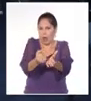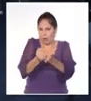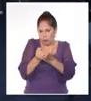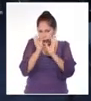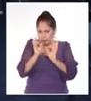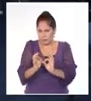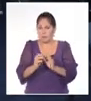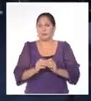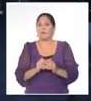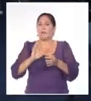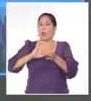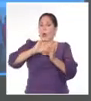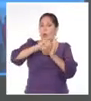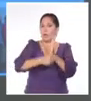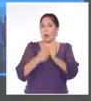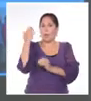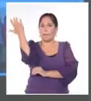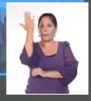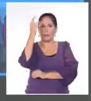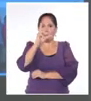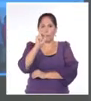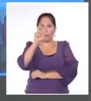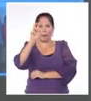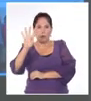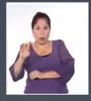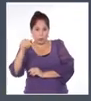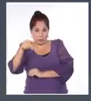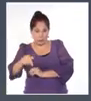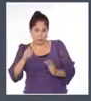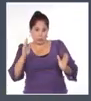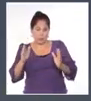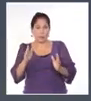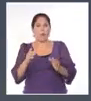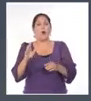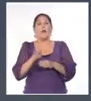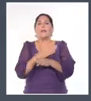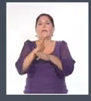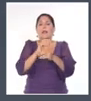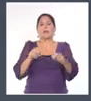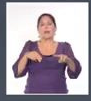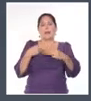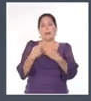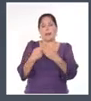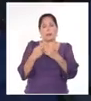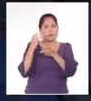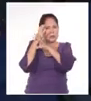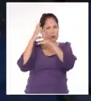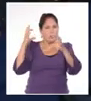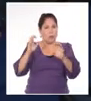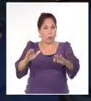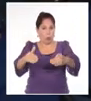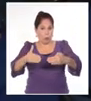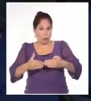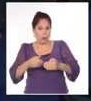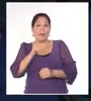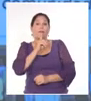La Convención Meteorología 2024 incluye varios eventos científicos y concluirá